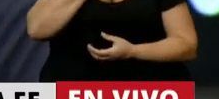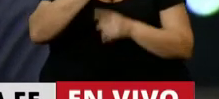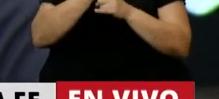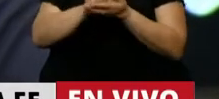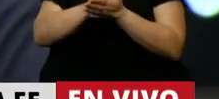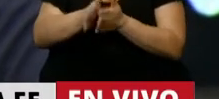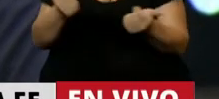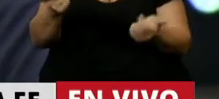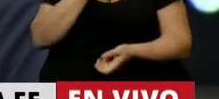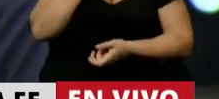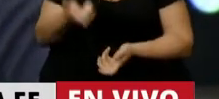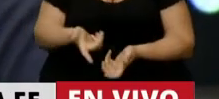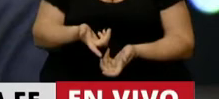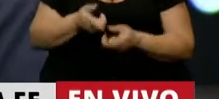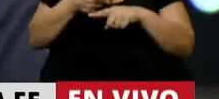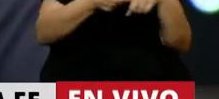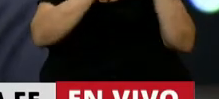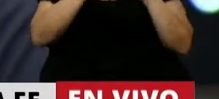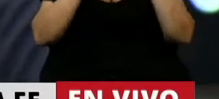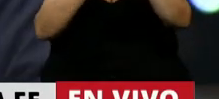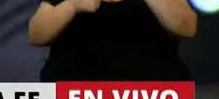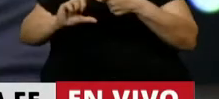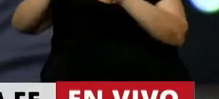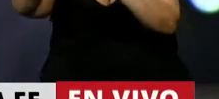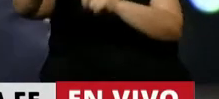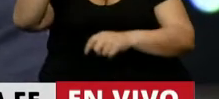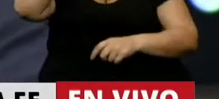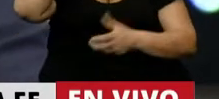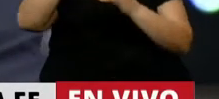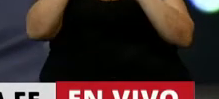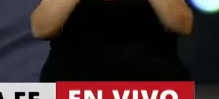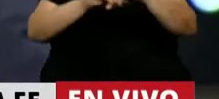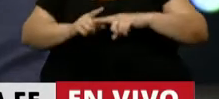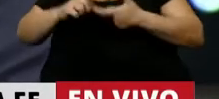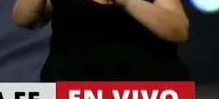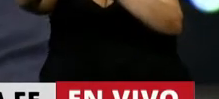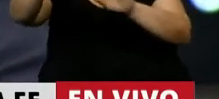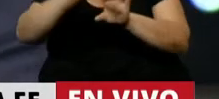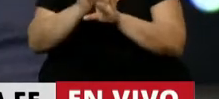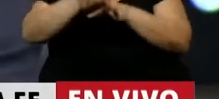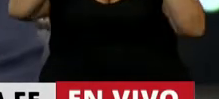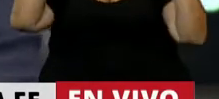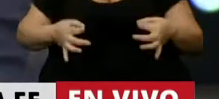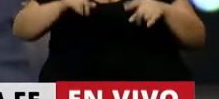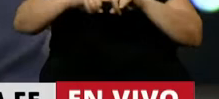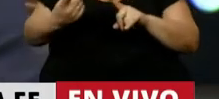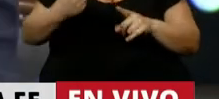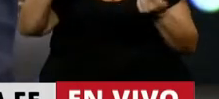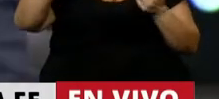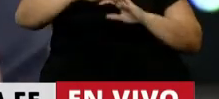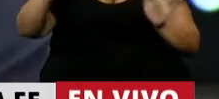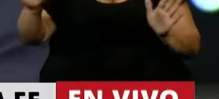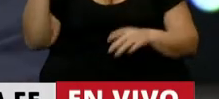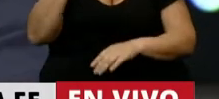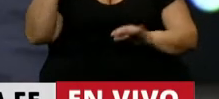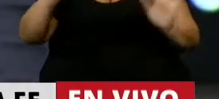los atajos simples, discutir fórmula de movilidad y creer que en la fórmula de movilidad estamos definiendo una política previsional.